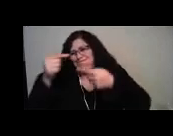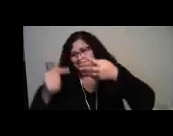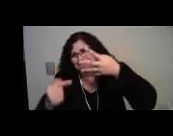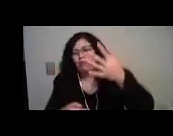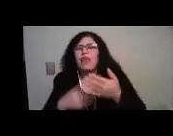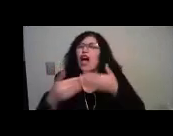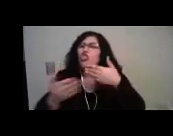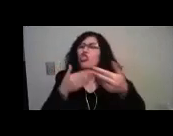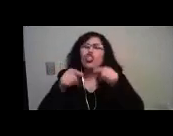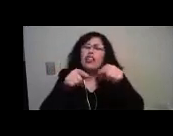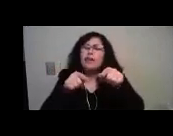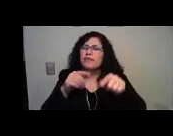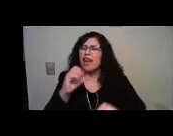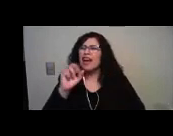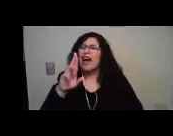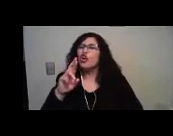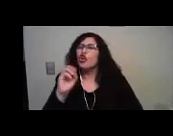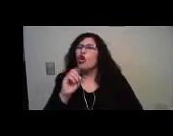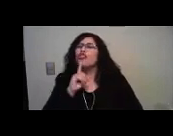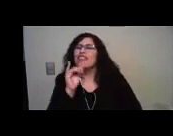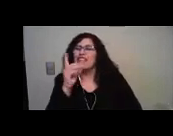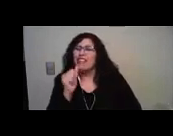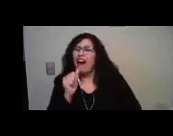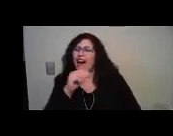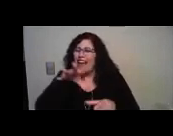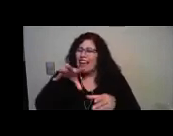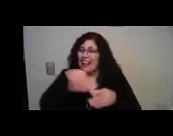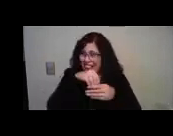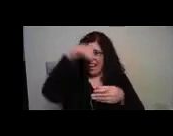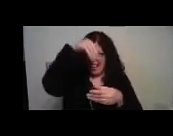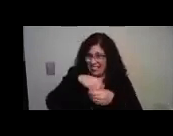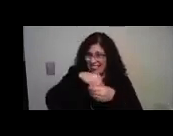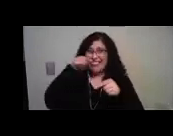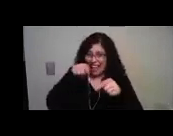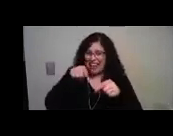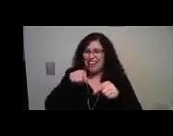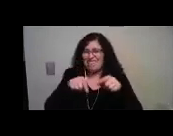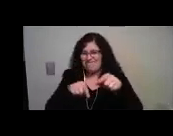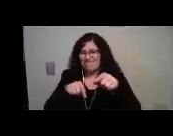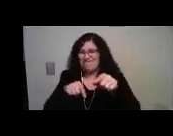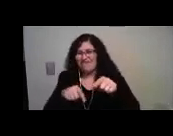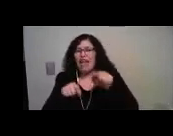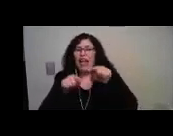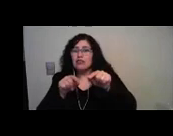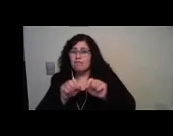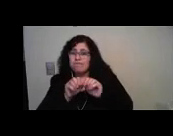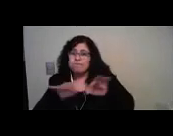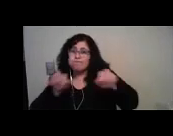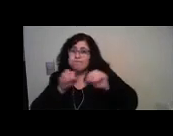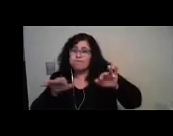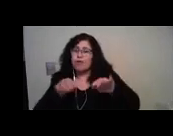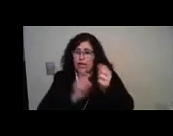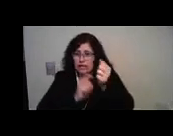carótida interna, ¿ya? Que recordarles que es parte y es responsable de la irrigación de la